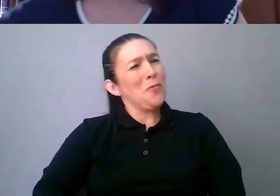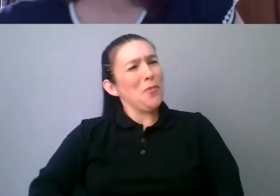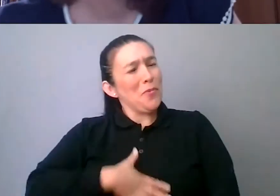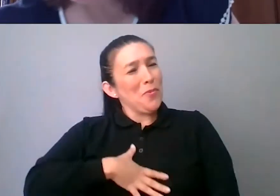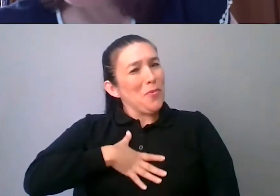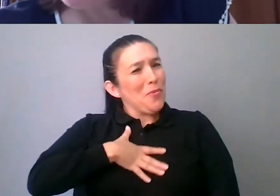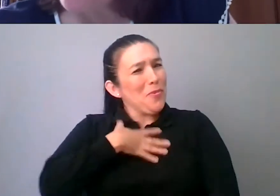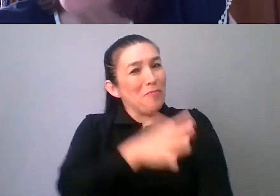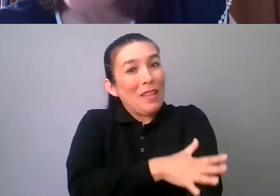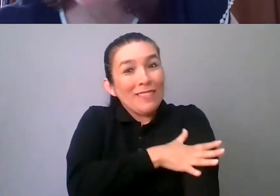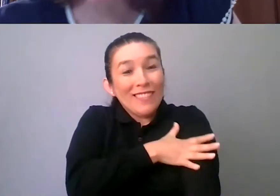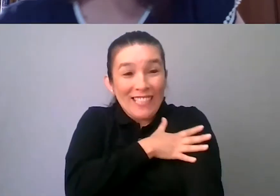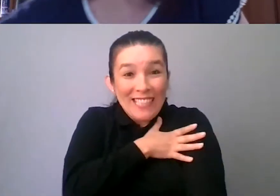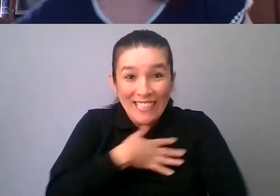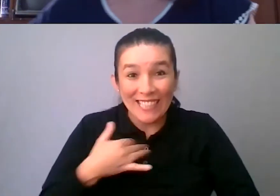verdad que